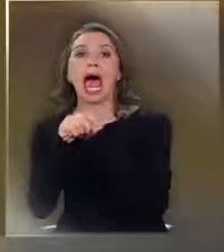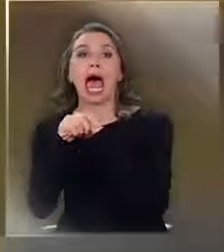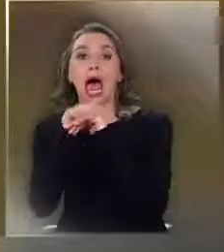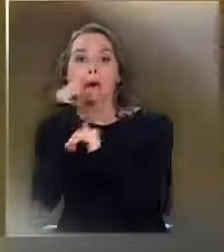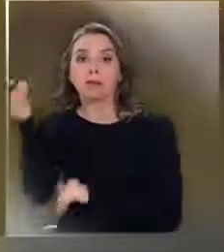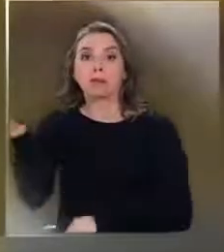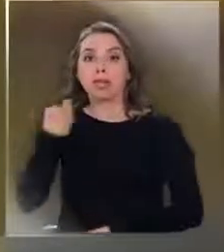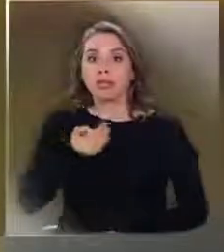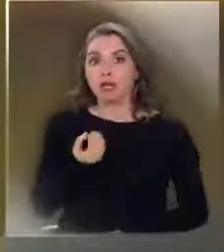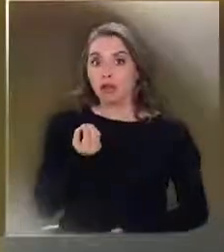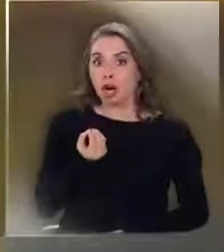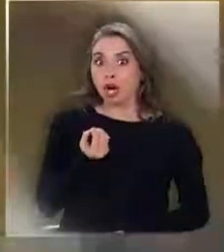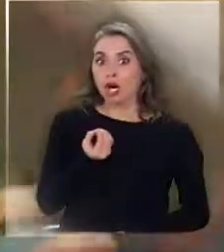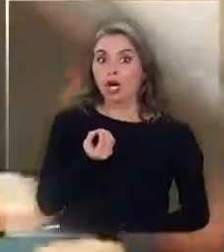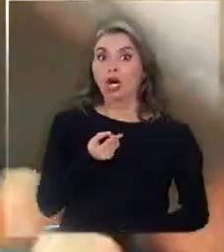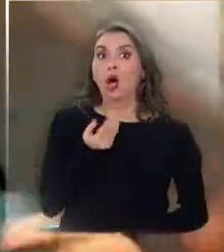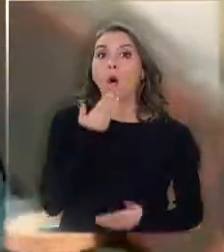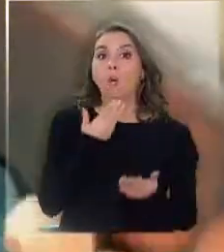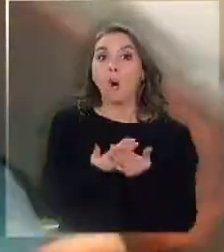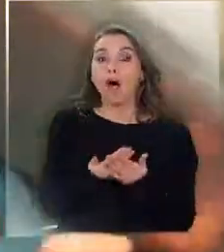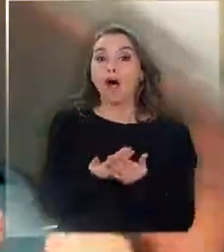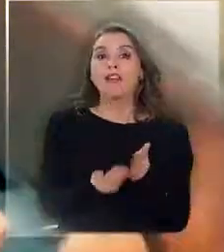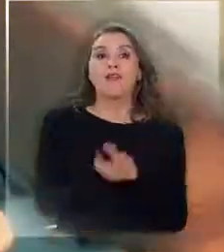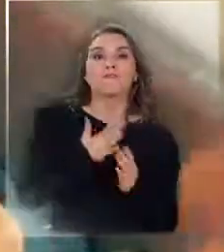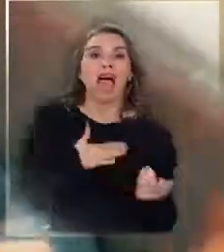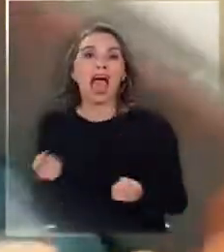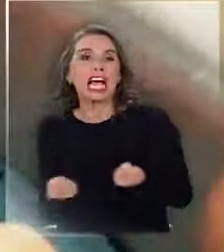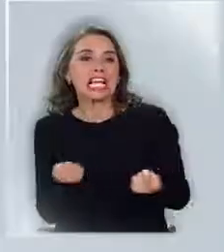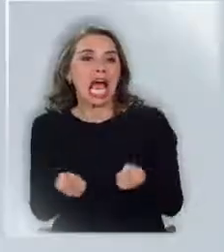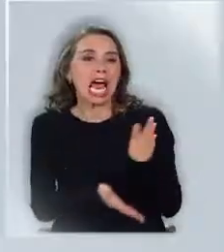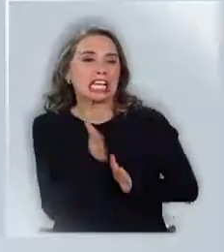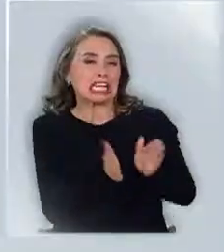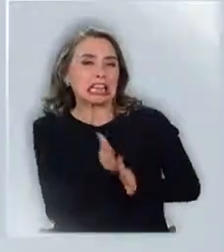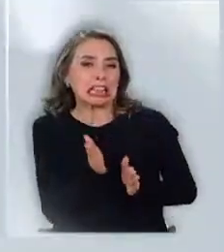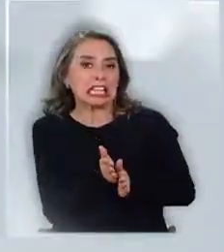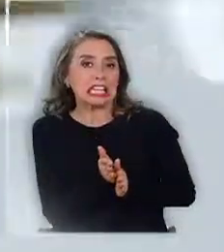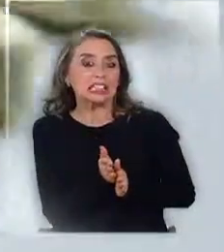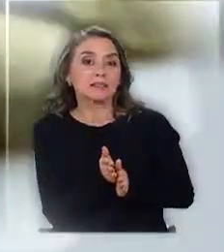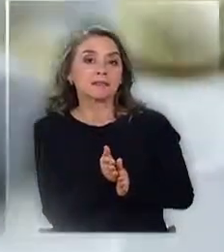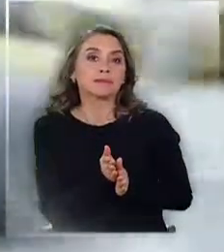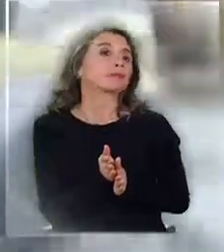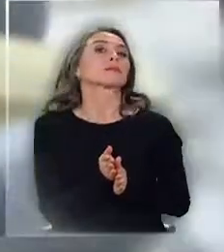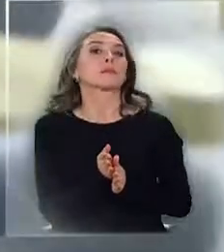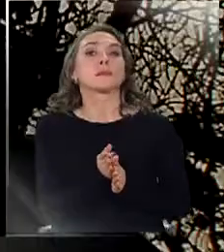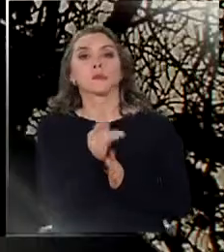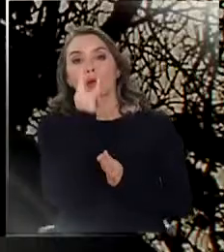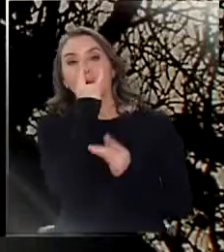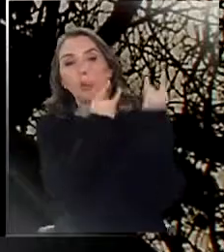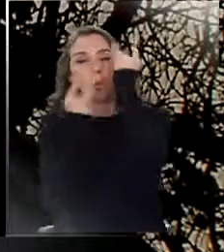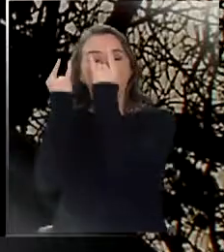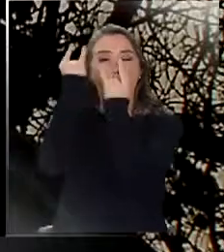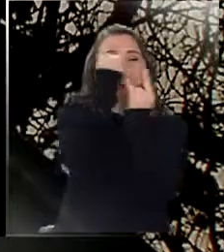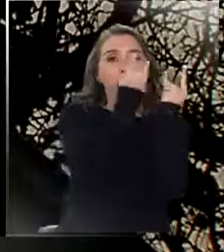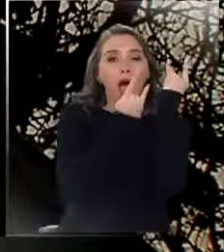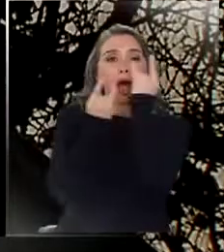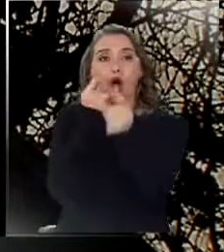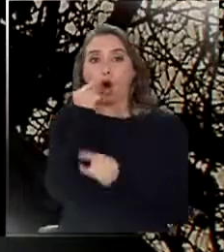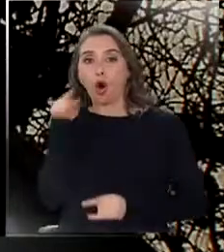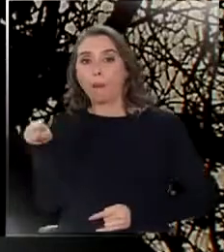la cosa funcionaba cuando, por ejemplo, carreteaba y estaba curado.